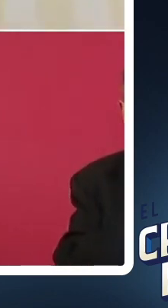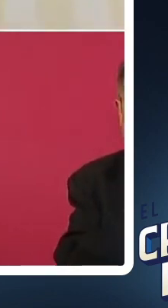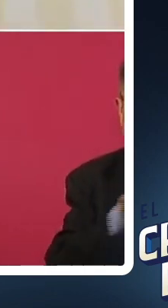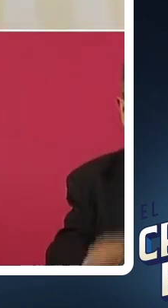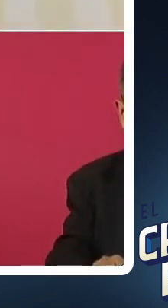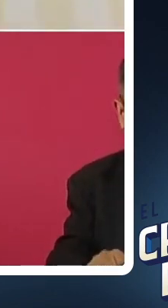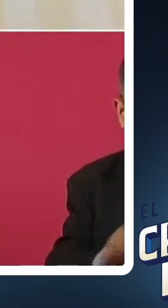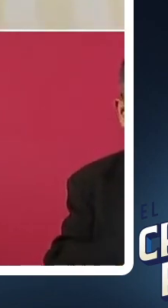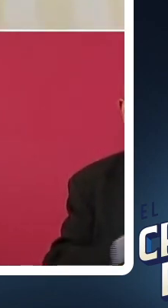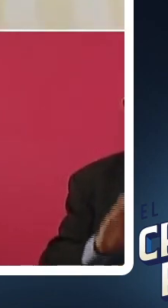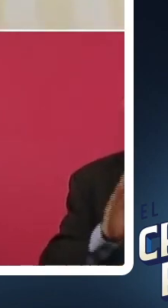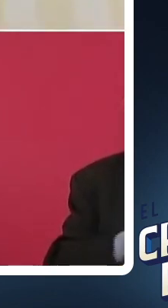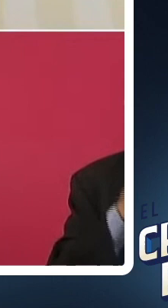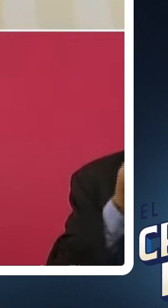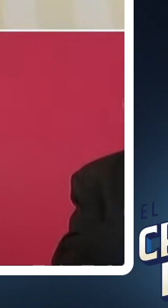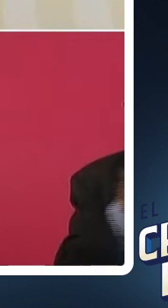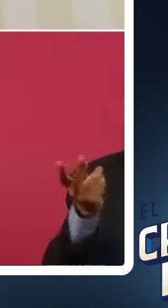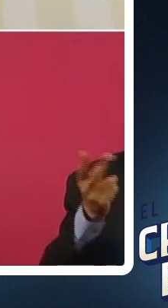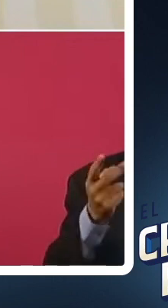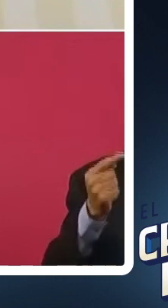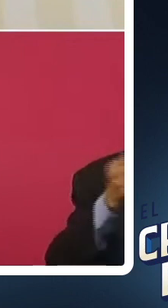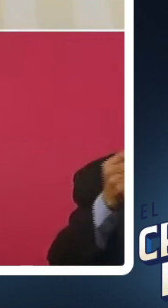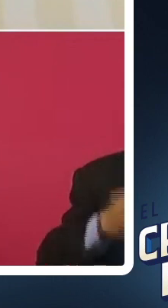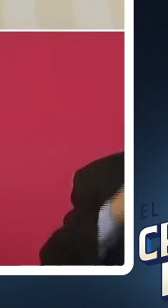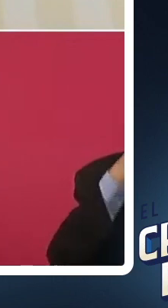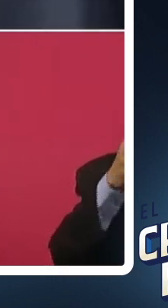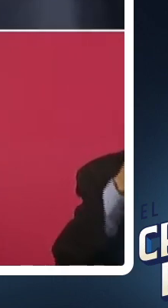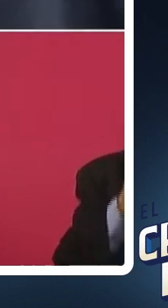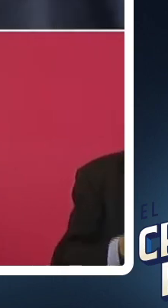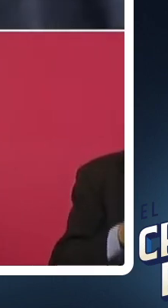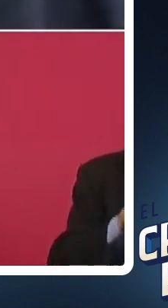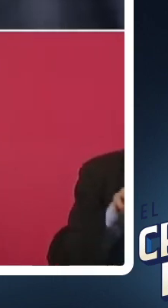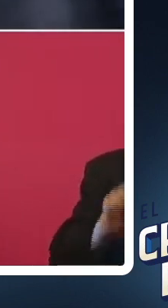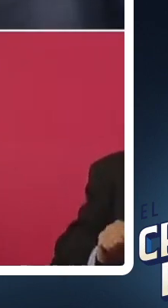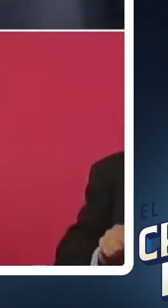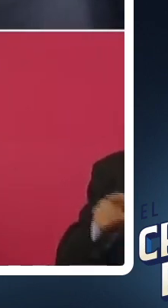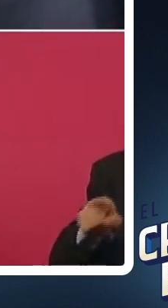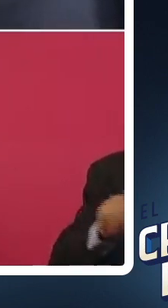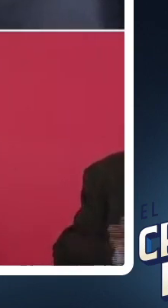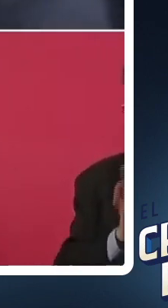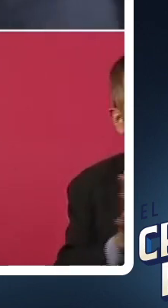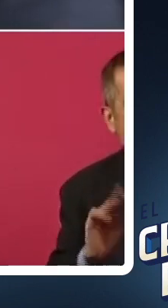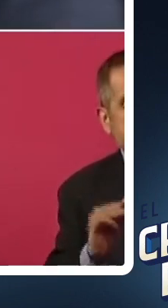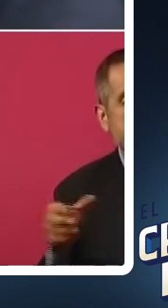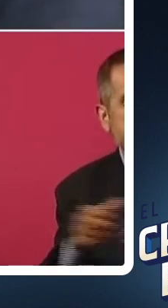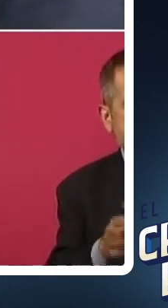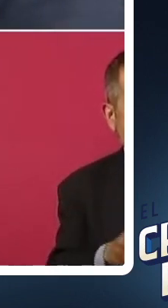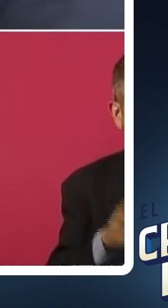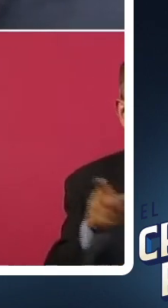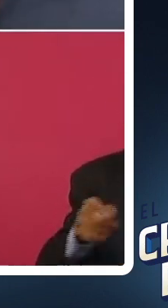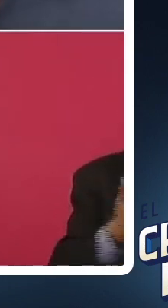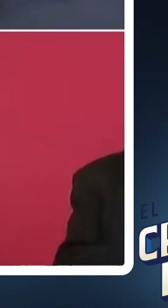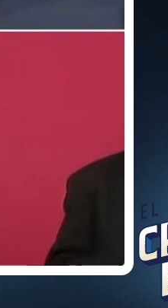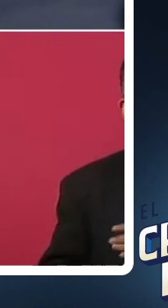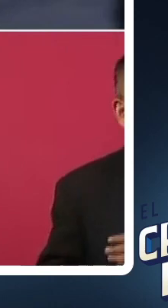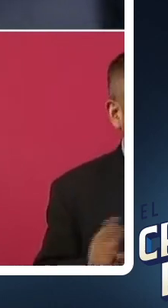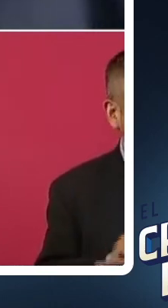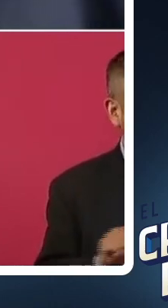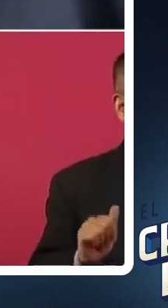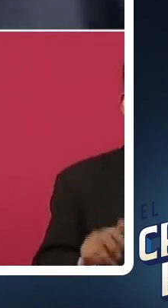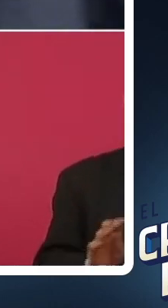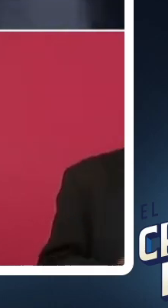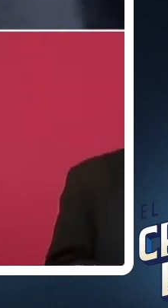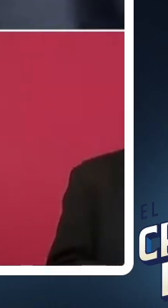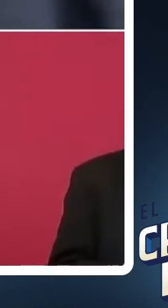varios cargos, entre ellos el de delincuencia organizada y lavado de dinero. Sin embargo,